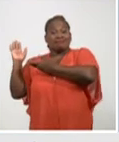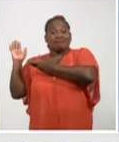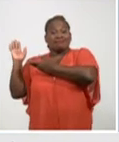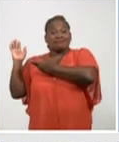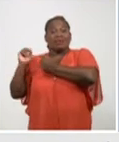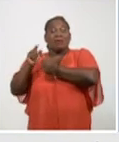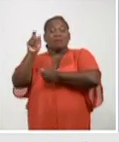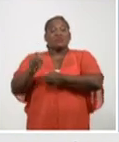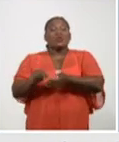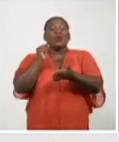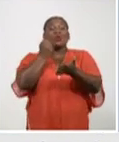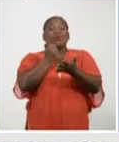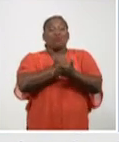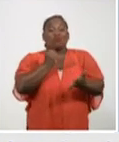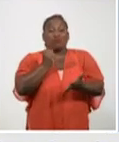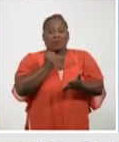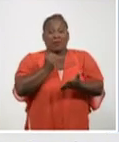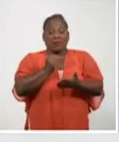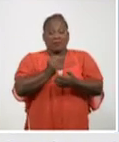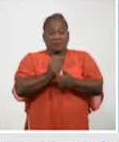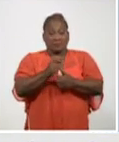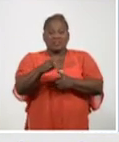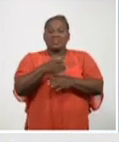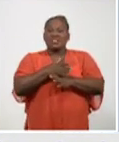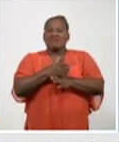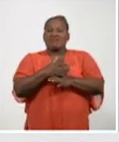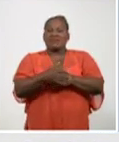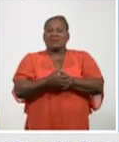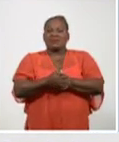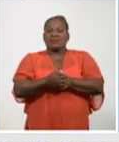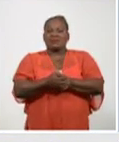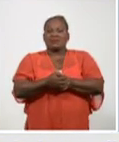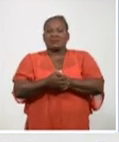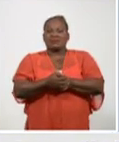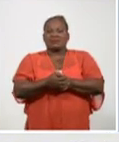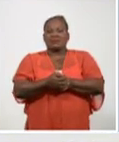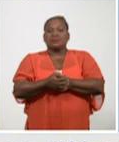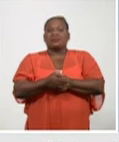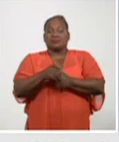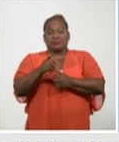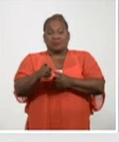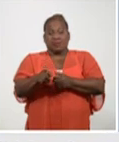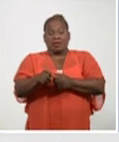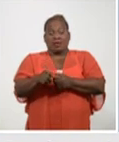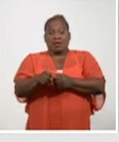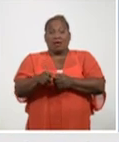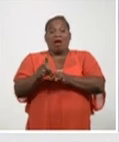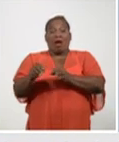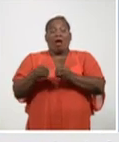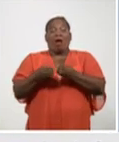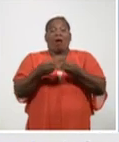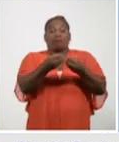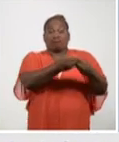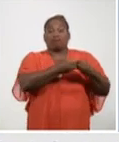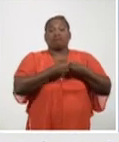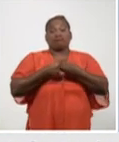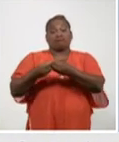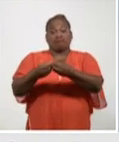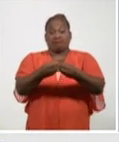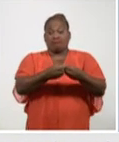confirmados que traducen en definitiva la transmisión que existe en nuestro